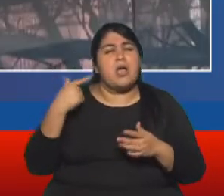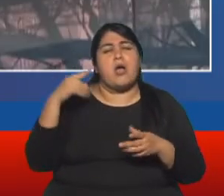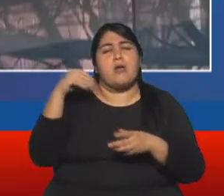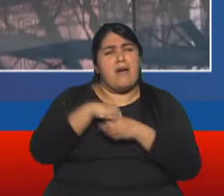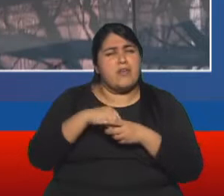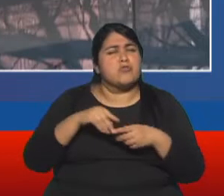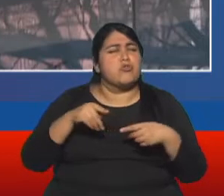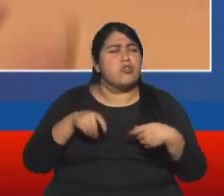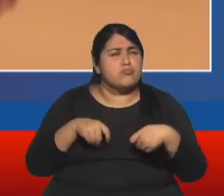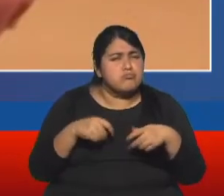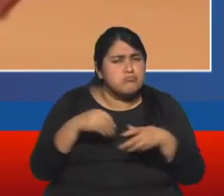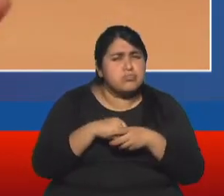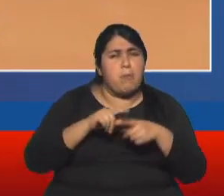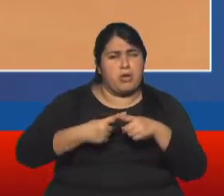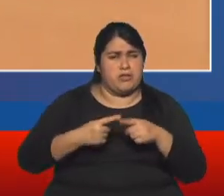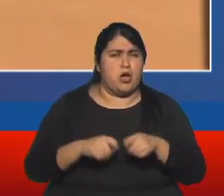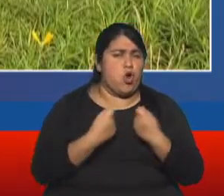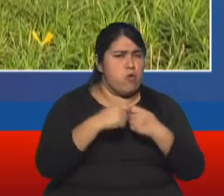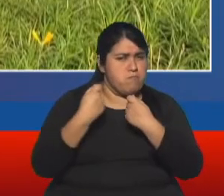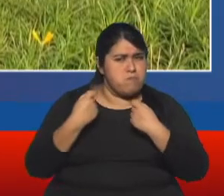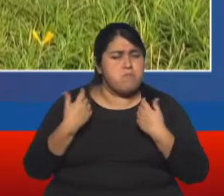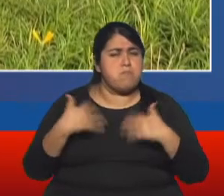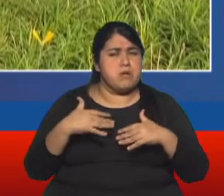de ruptura y una dialéctica muy fuerte que en ocasiones